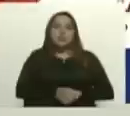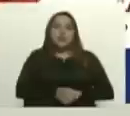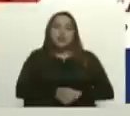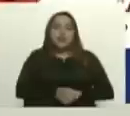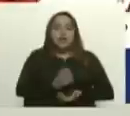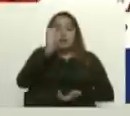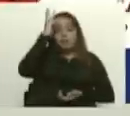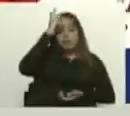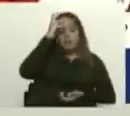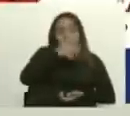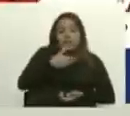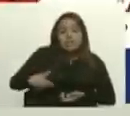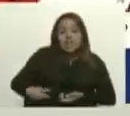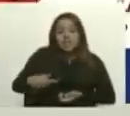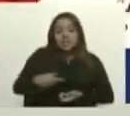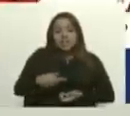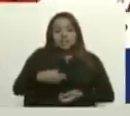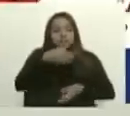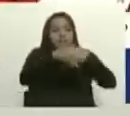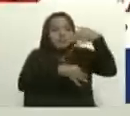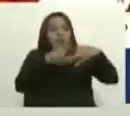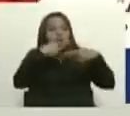país.